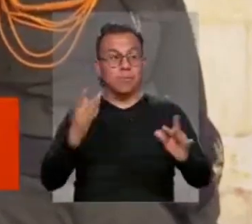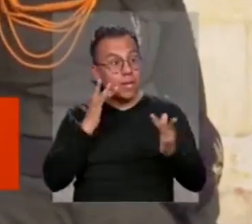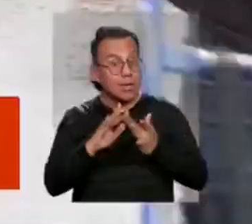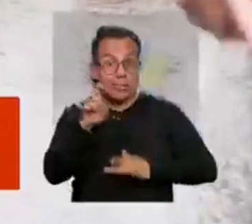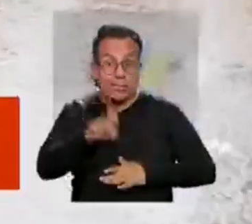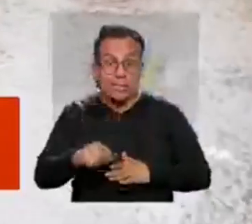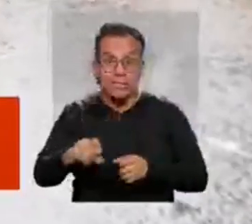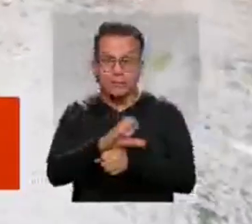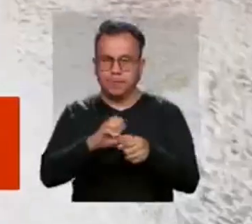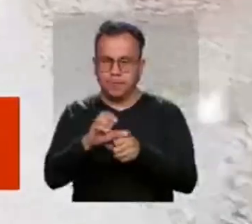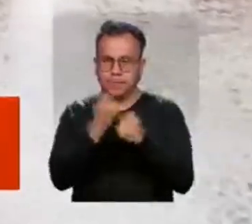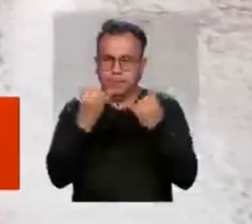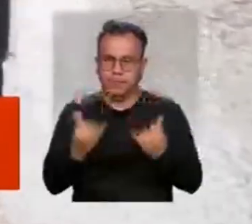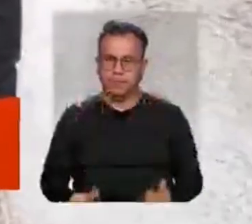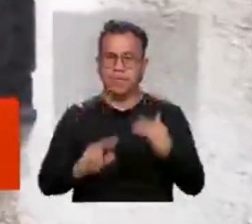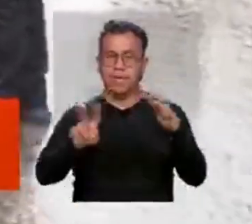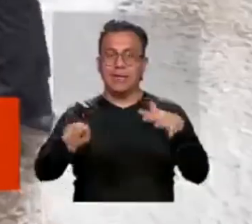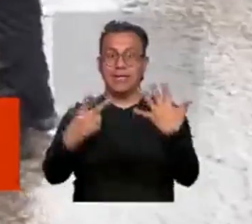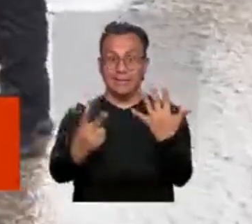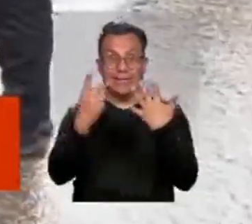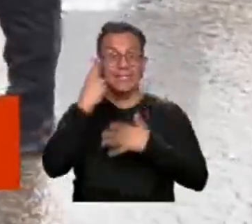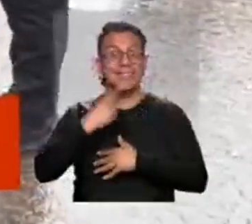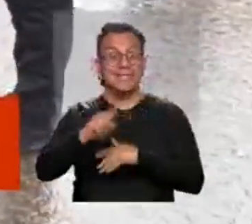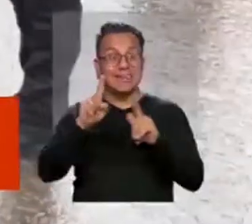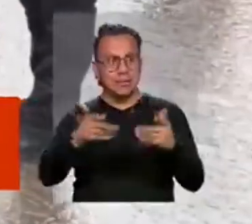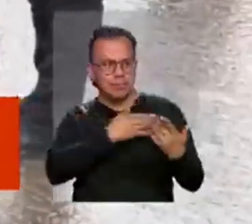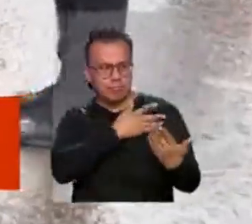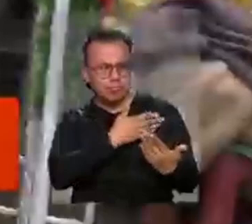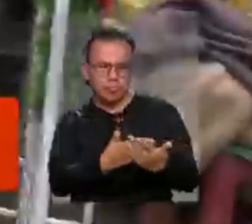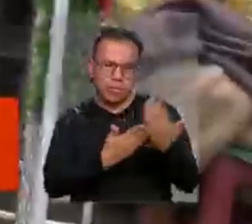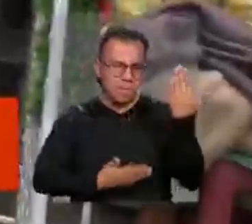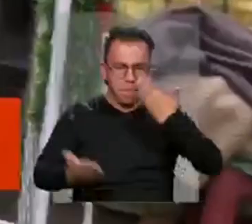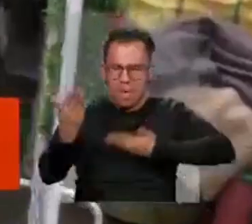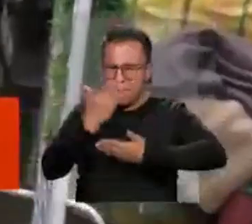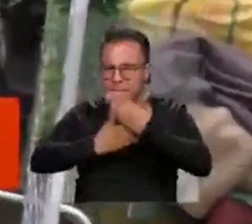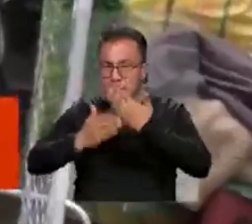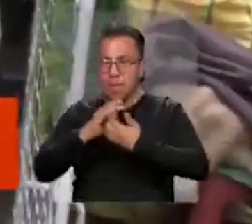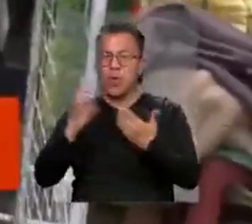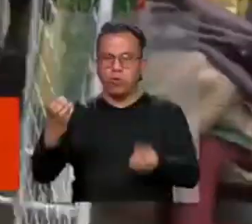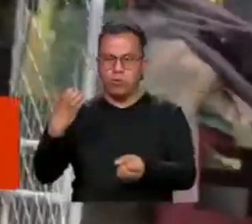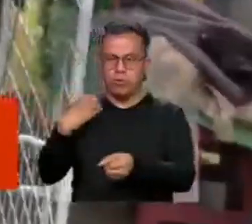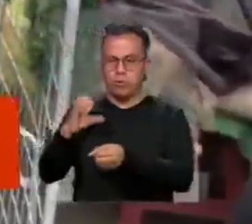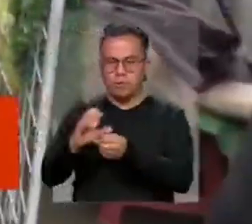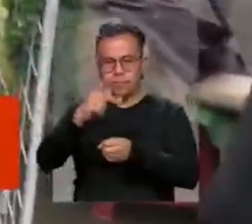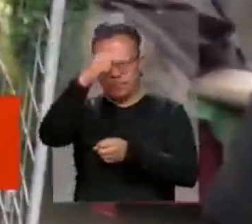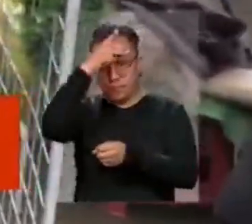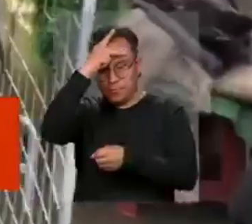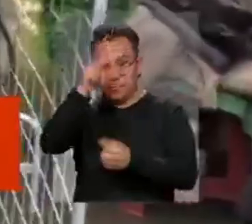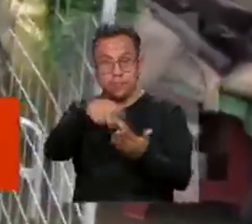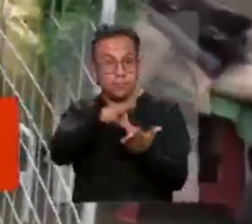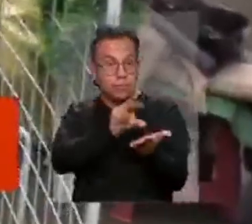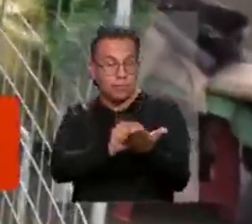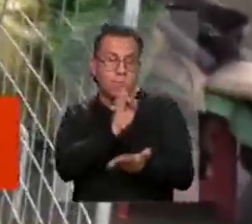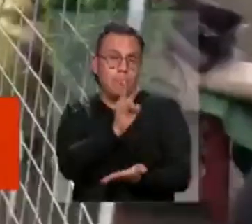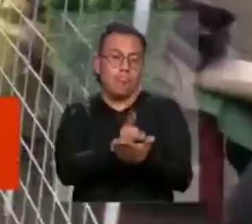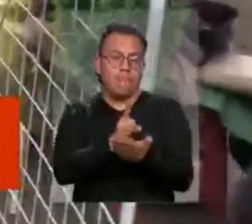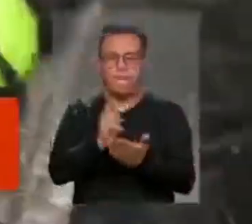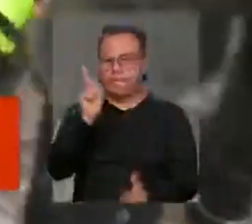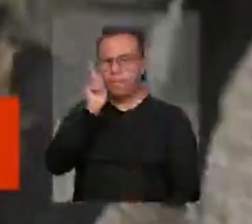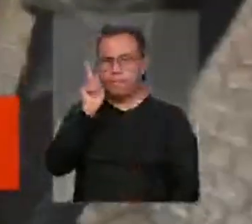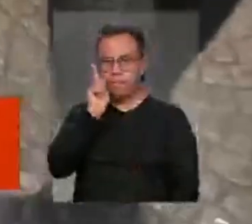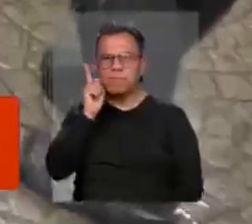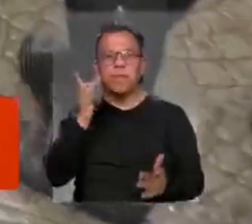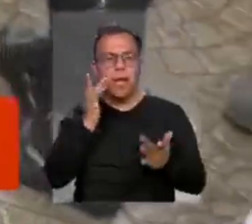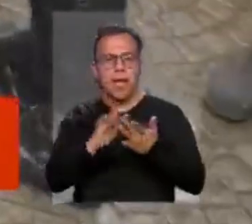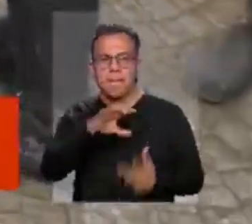requerimientos ciudadanos. En estos 7 días de diciembre han realizado operativos en Ciudad Bolívar, Kennedy, Puente Aranda, Usme y Fontibón.